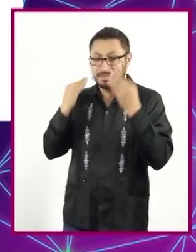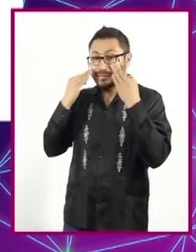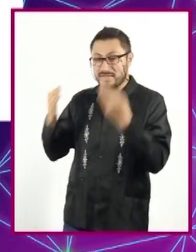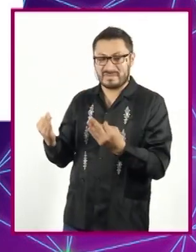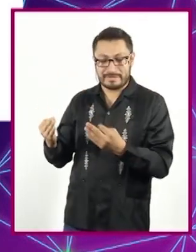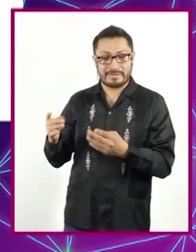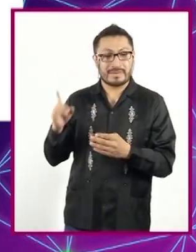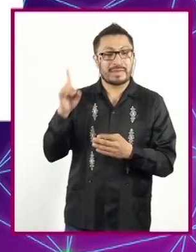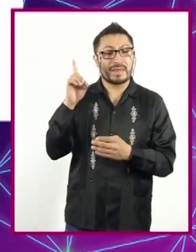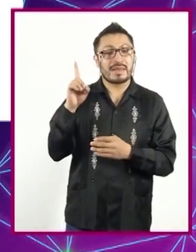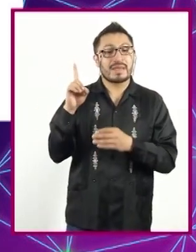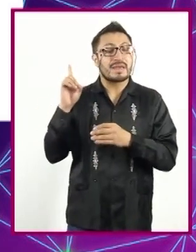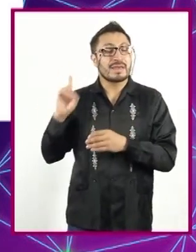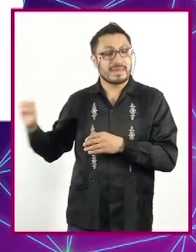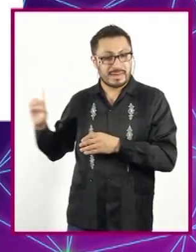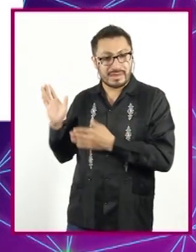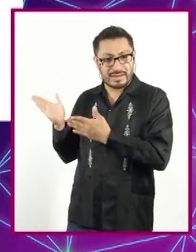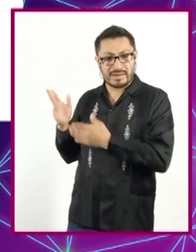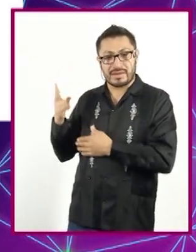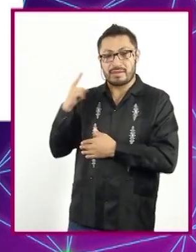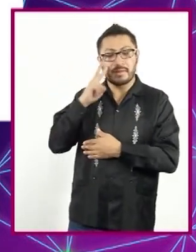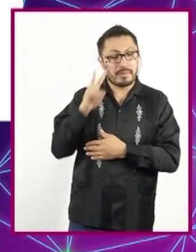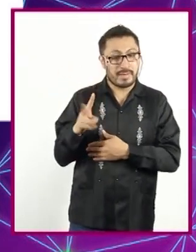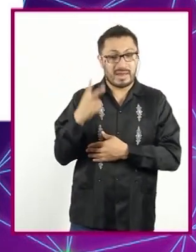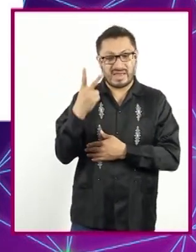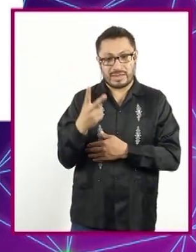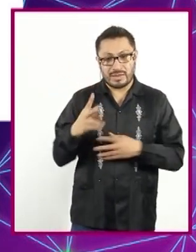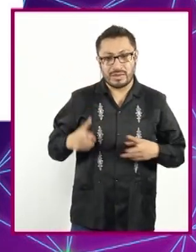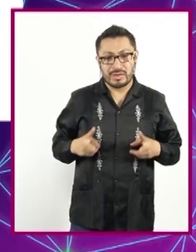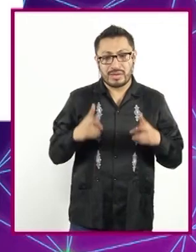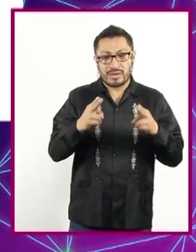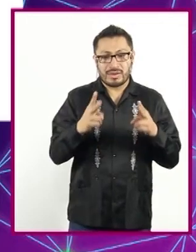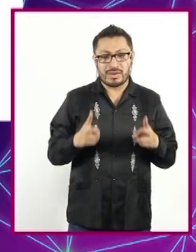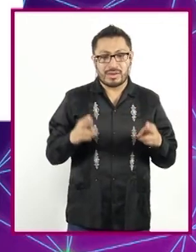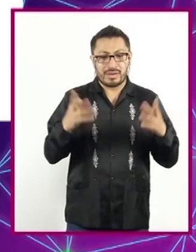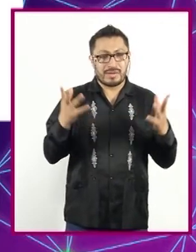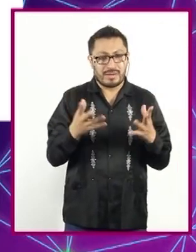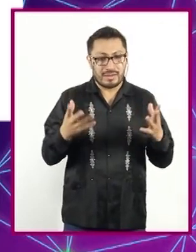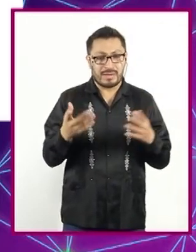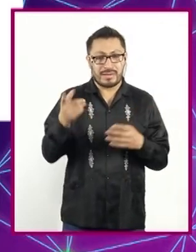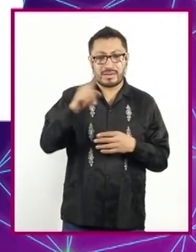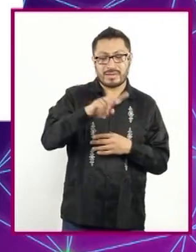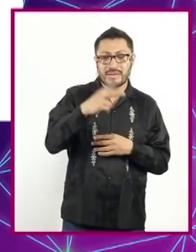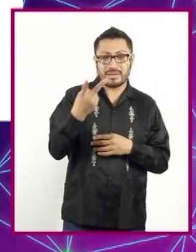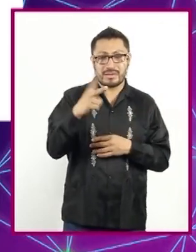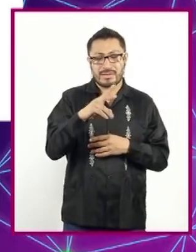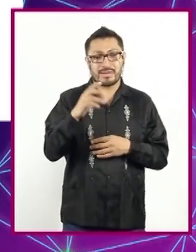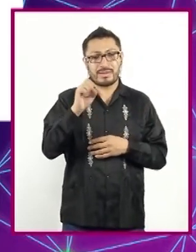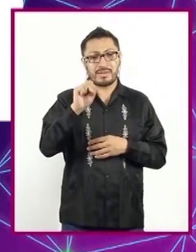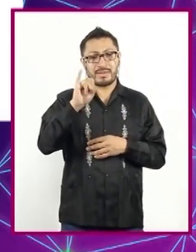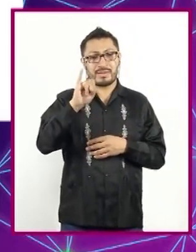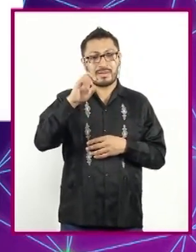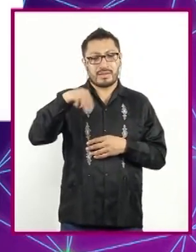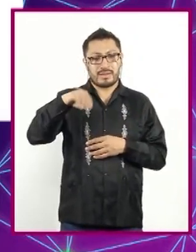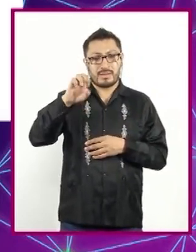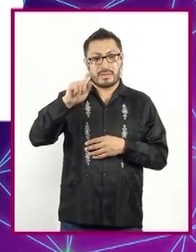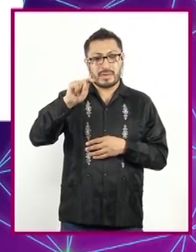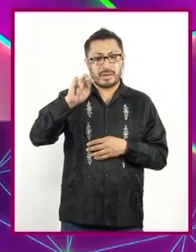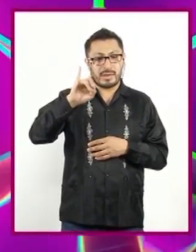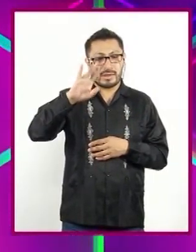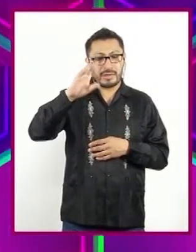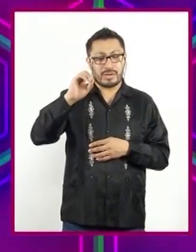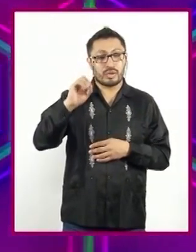derecha se ven los 2 cortes planos que se logran. Ambos son simétricos. ¿Saben cómo se